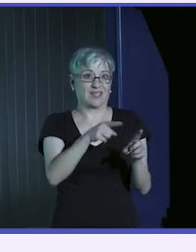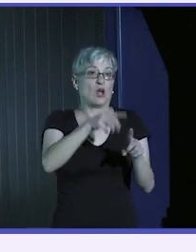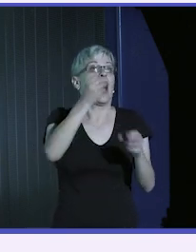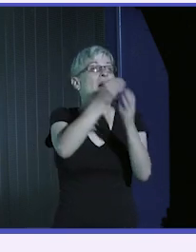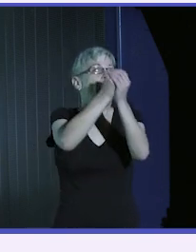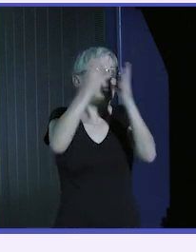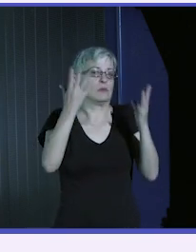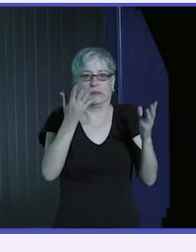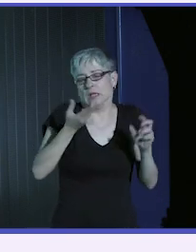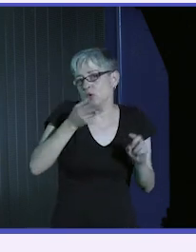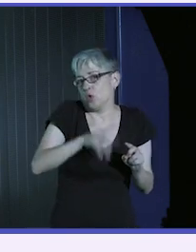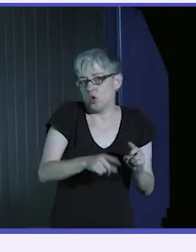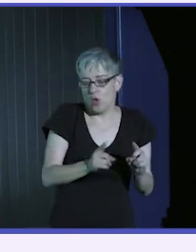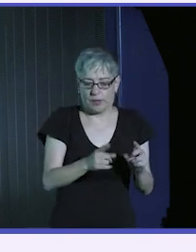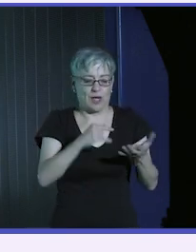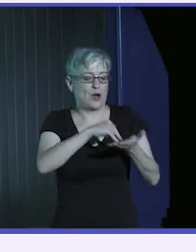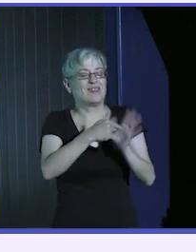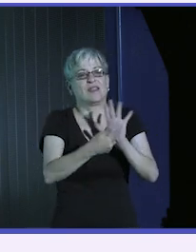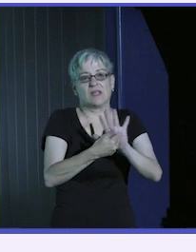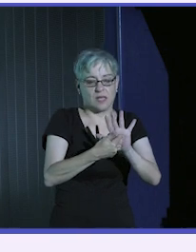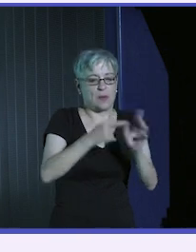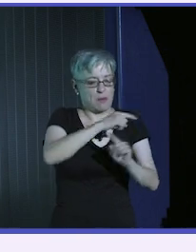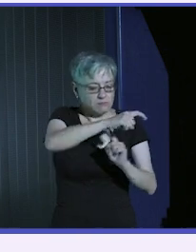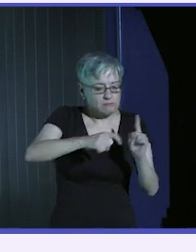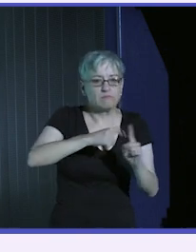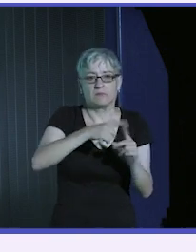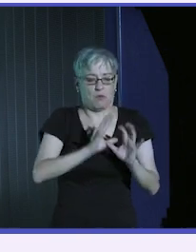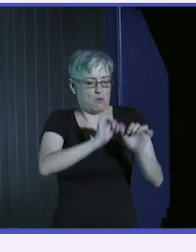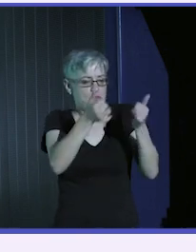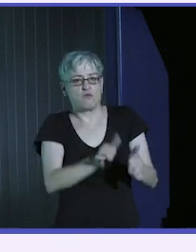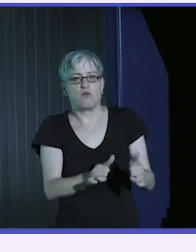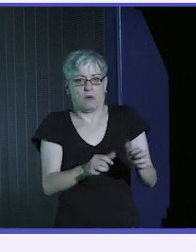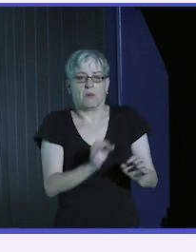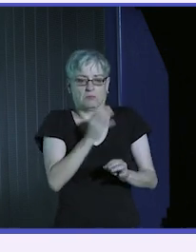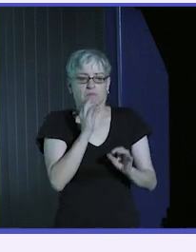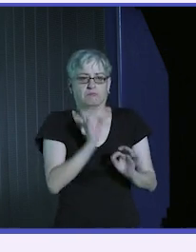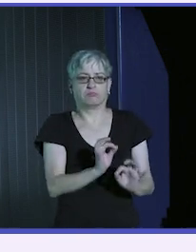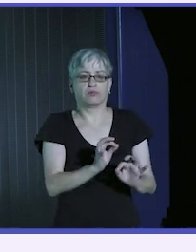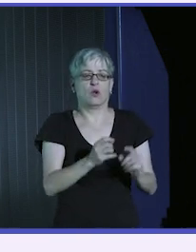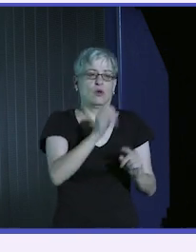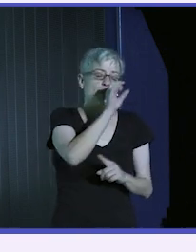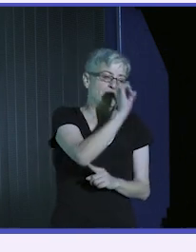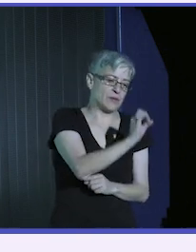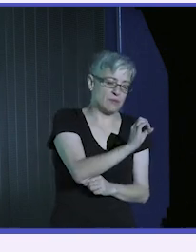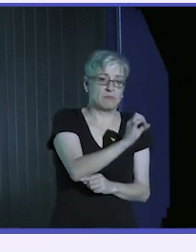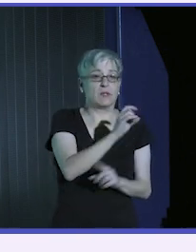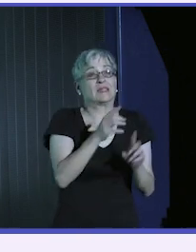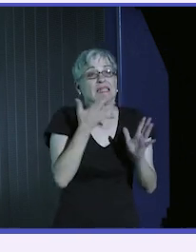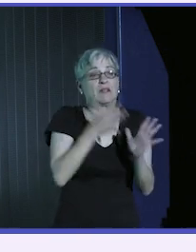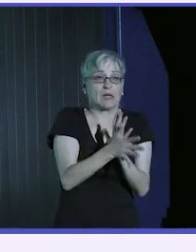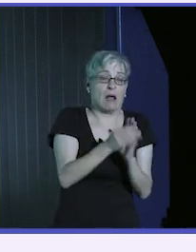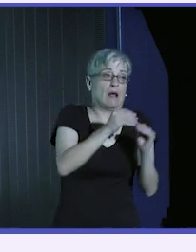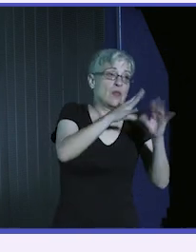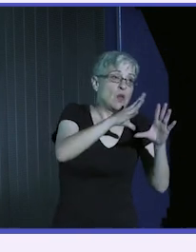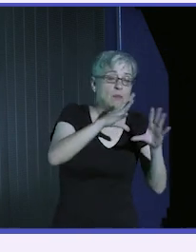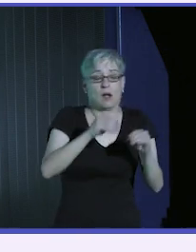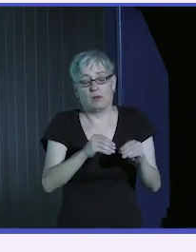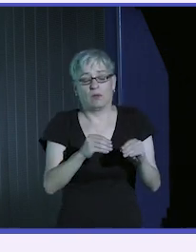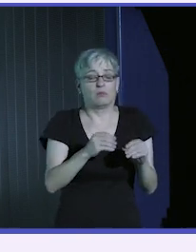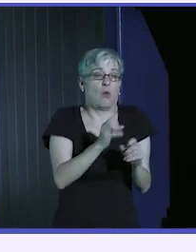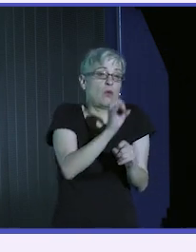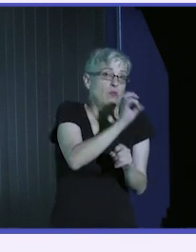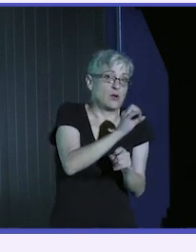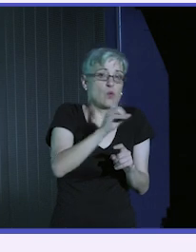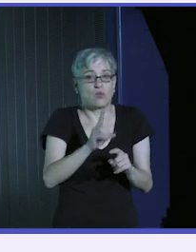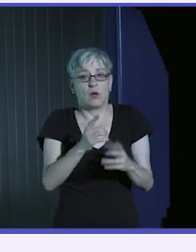abstracto. O sea, realmente existen sistemas físicos que se comportan de esta manera. Es decir, que están en uno o otro estado. Por ejemplo,